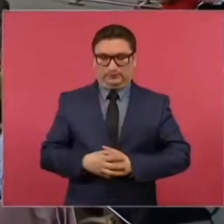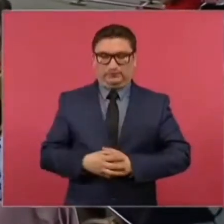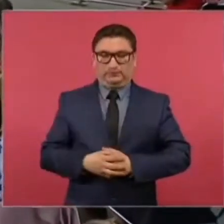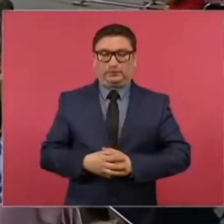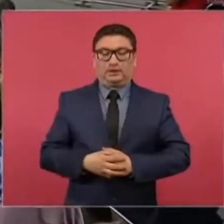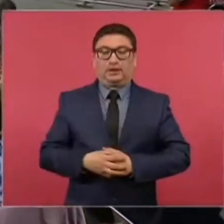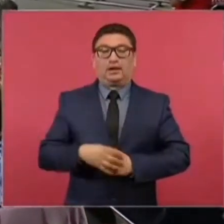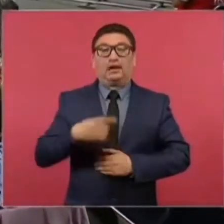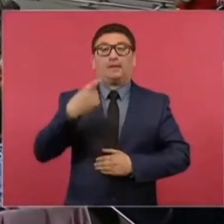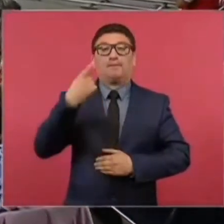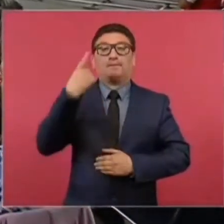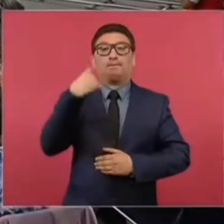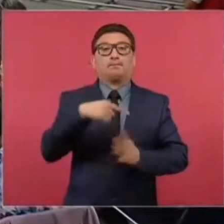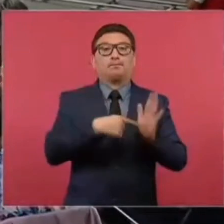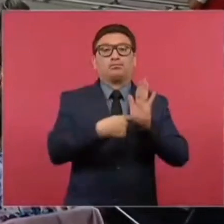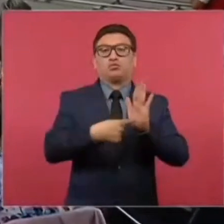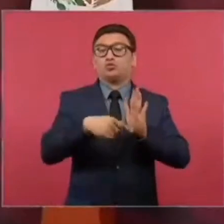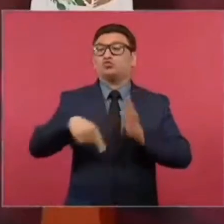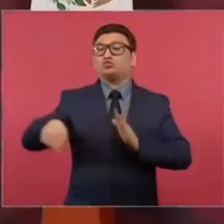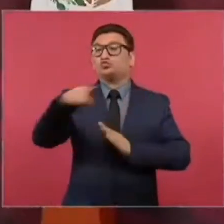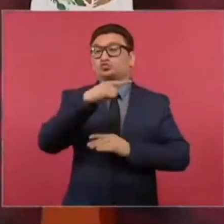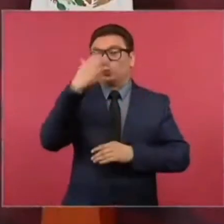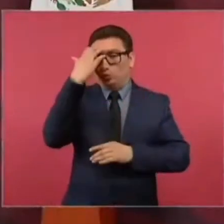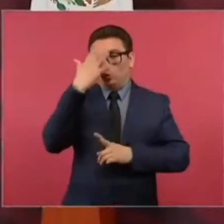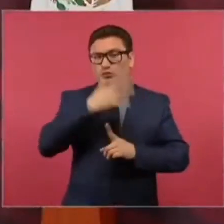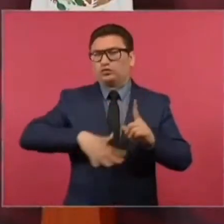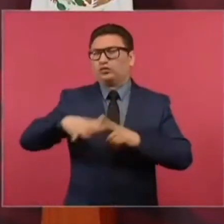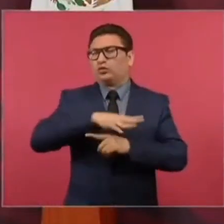Pero es para que vean cómo está el ambiente.